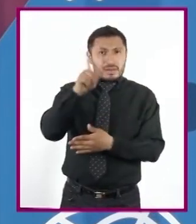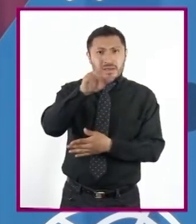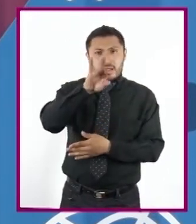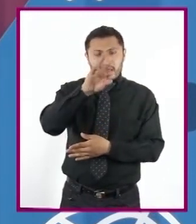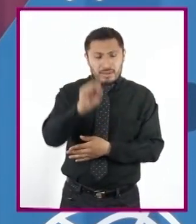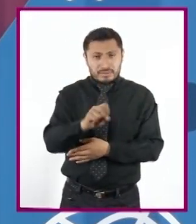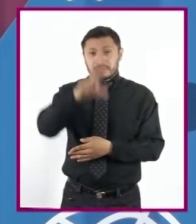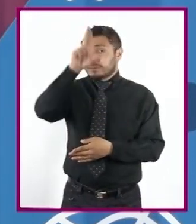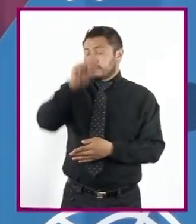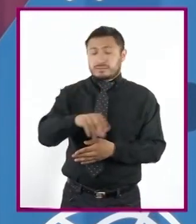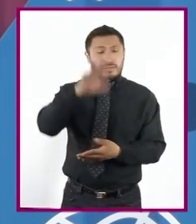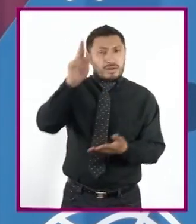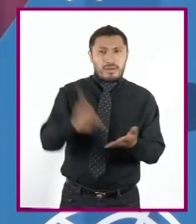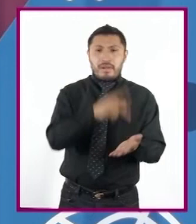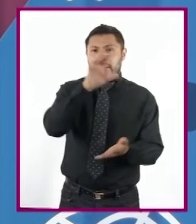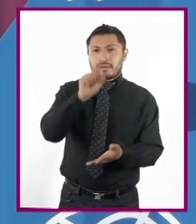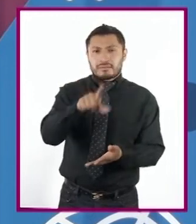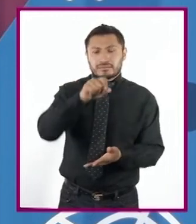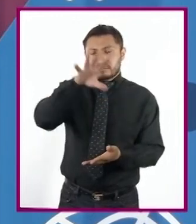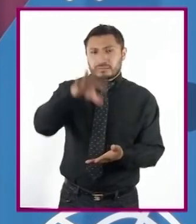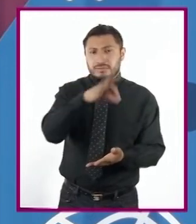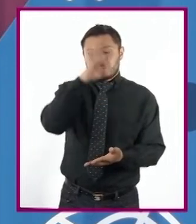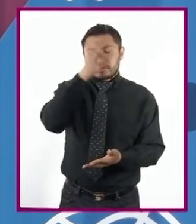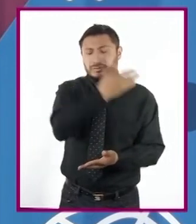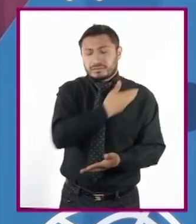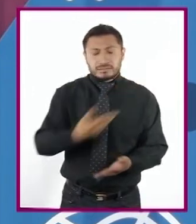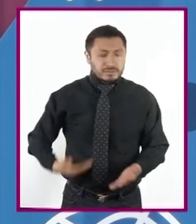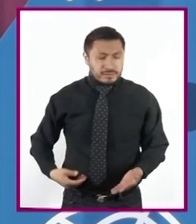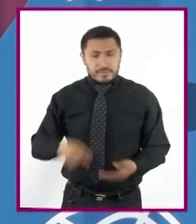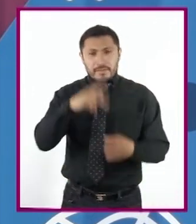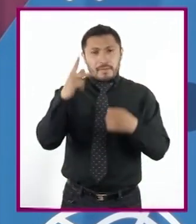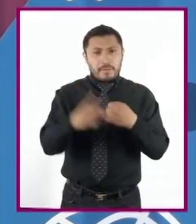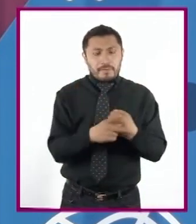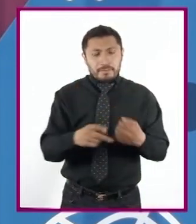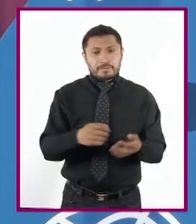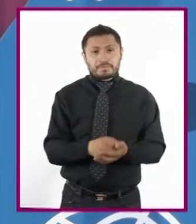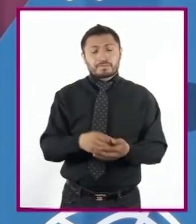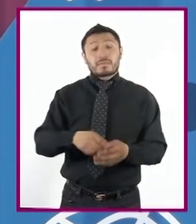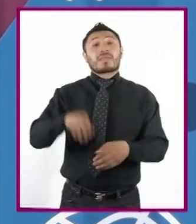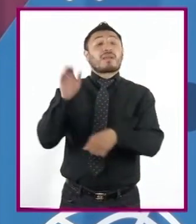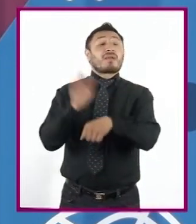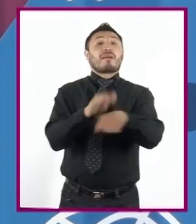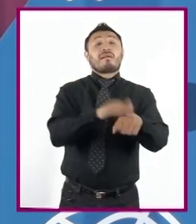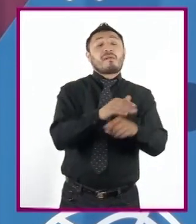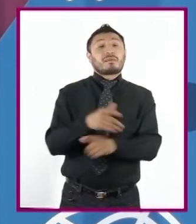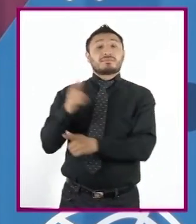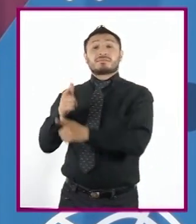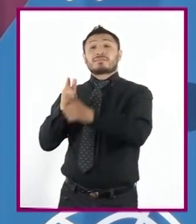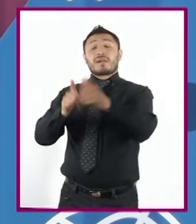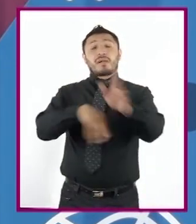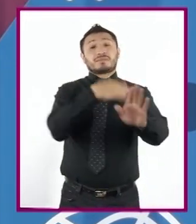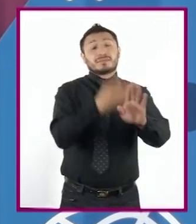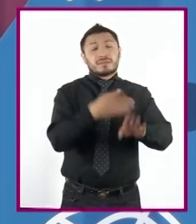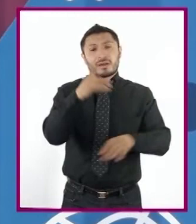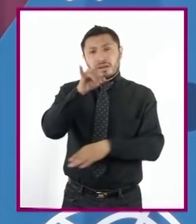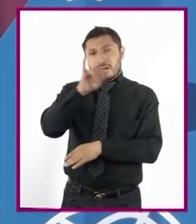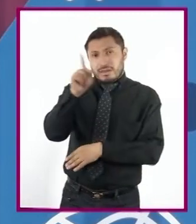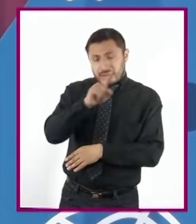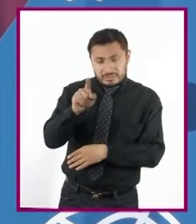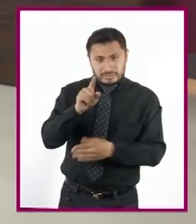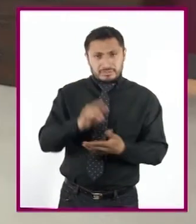la no reelección del presidente de la República y llamaba a alzarse en armas en contra de la dictadura de Porfirio